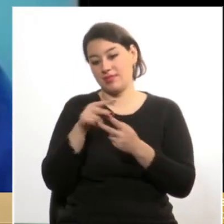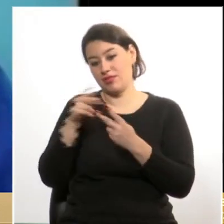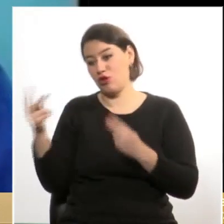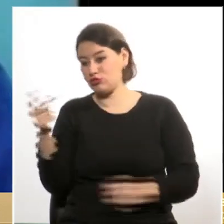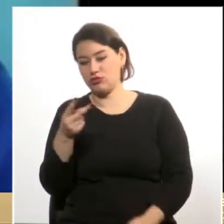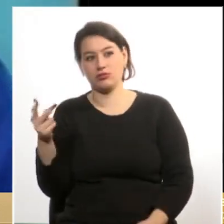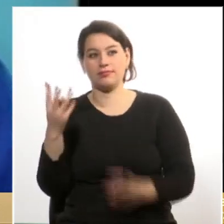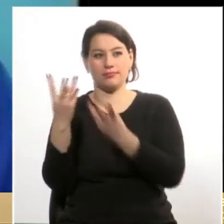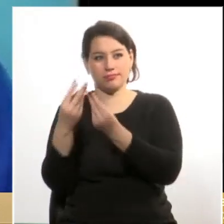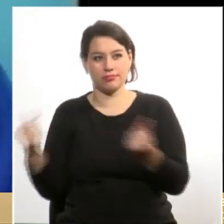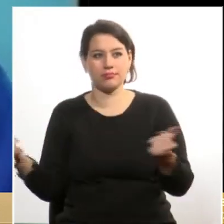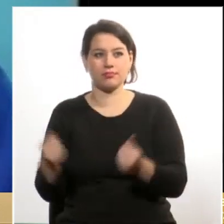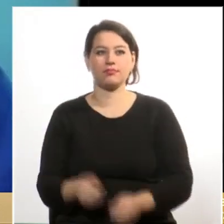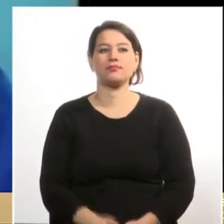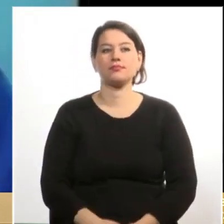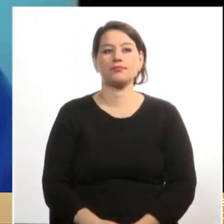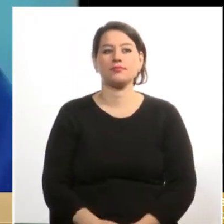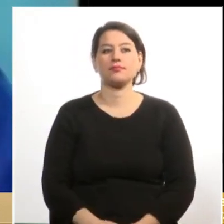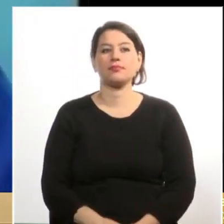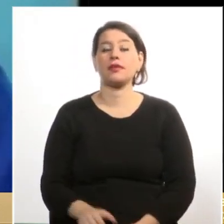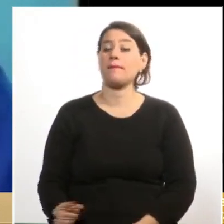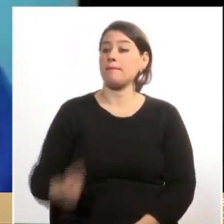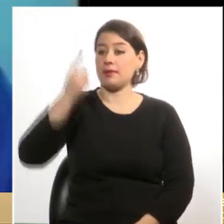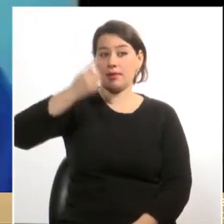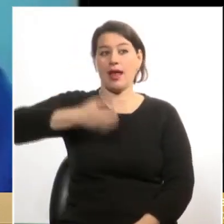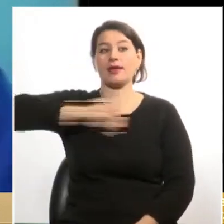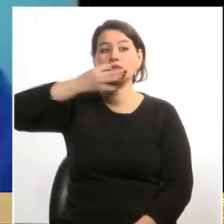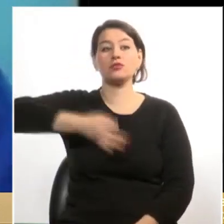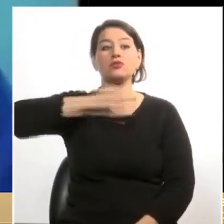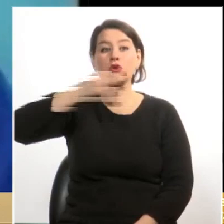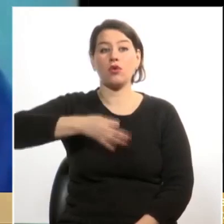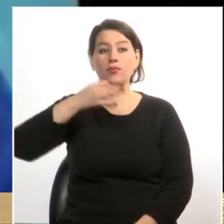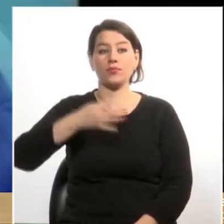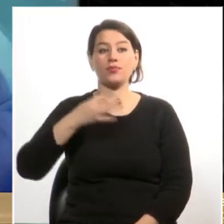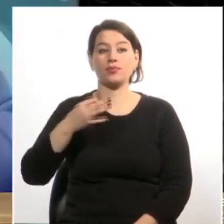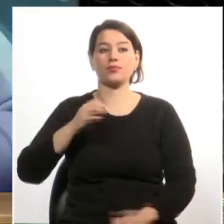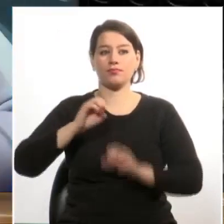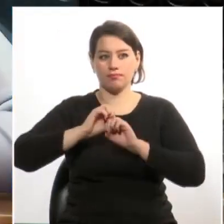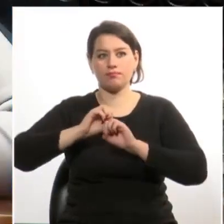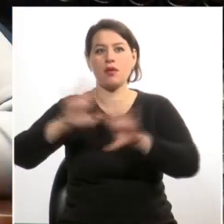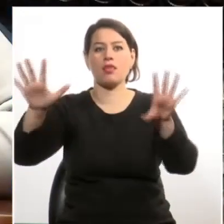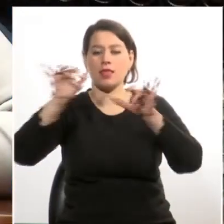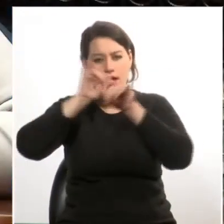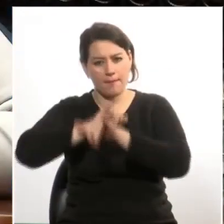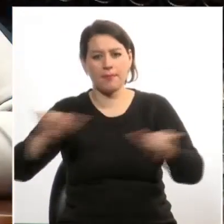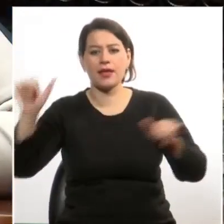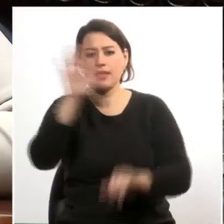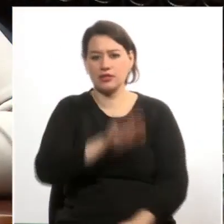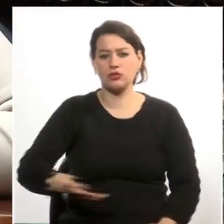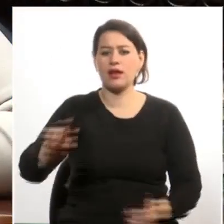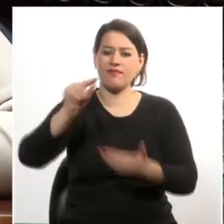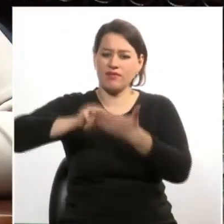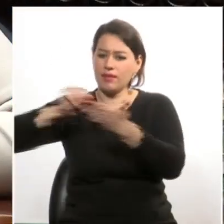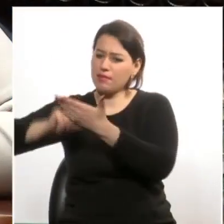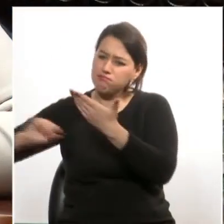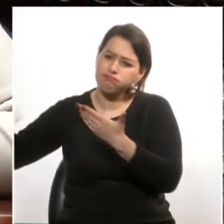entonces desaparecidas. En ese primer acto público se procede al lanzamiento de la campaña nacional de recolección de